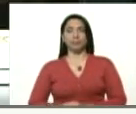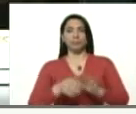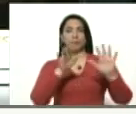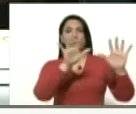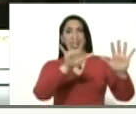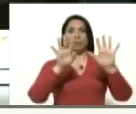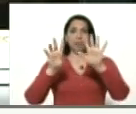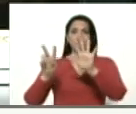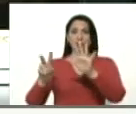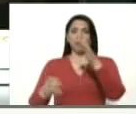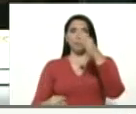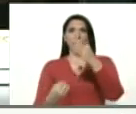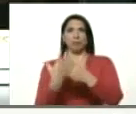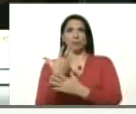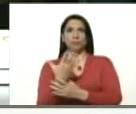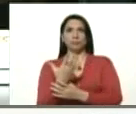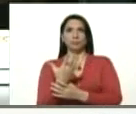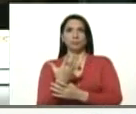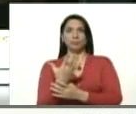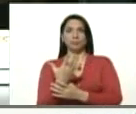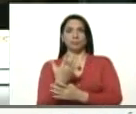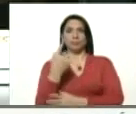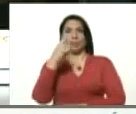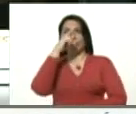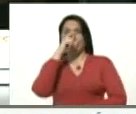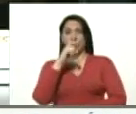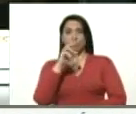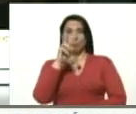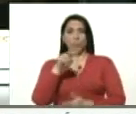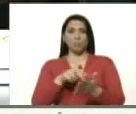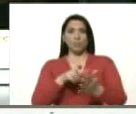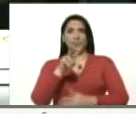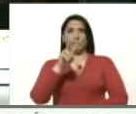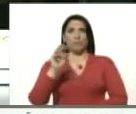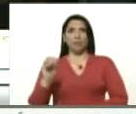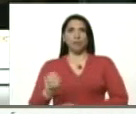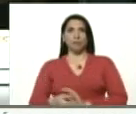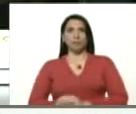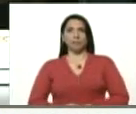17 de mayo del año 2020.